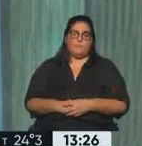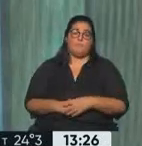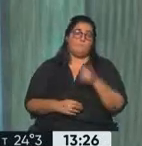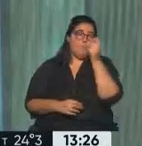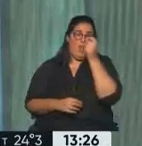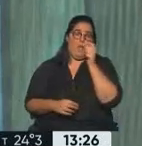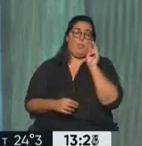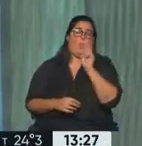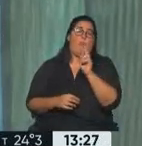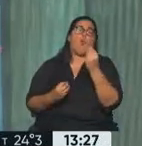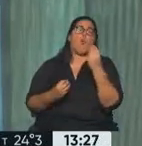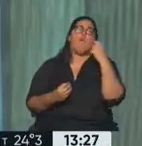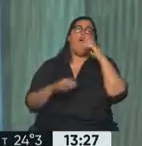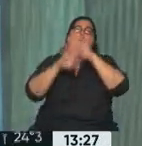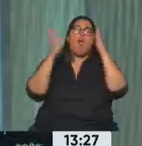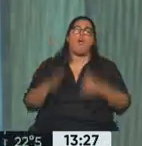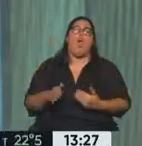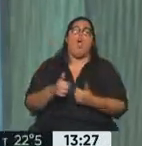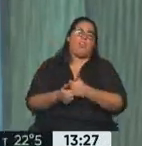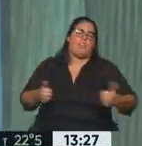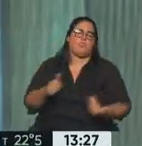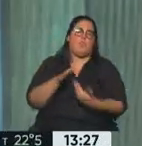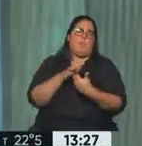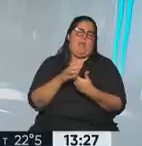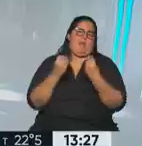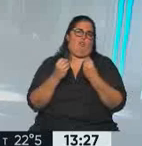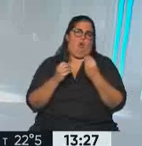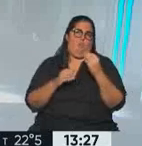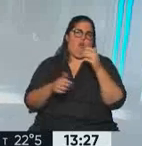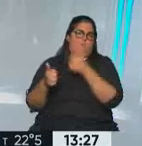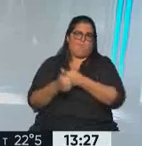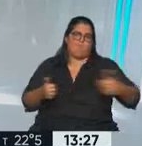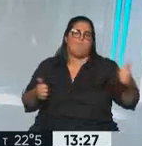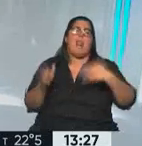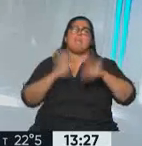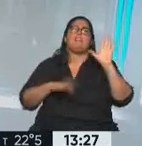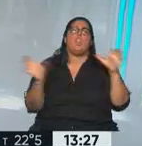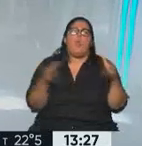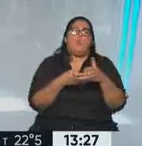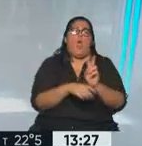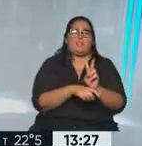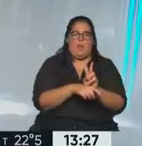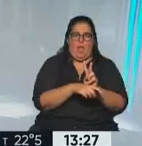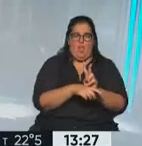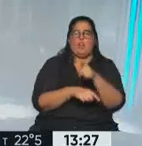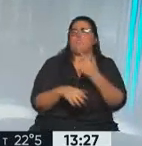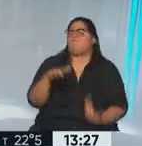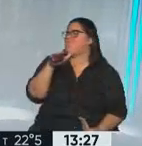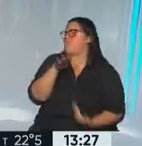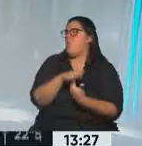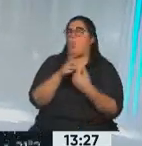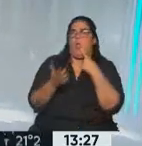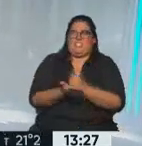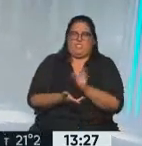Rápidamente vemos cómo está compuesta la Corte Suprema de los Estados Unidos, en su mayoría conservadora. Es el tribunal de mayor rango del Poder Judicial Federal, compuesta